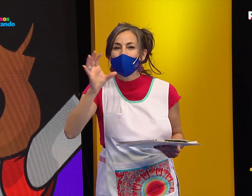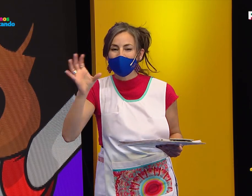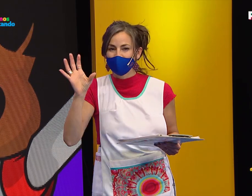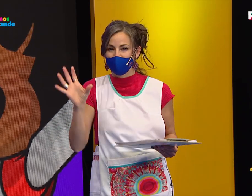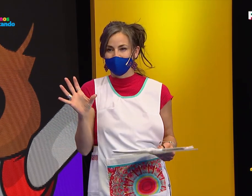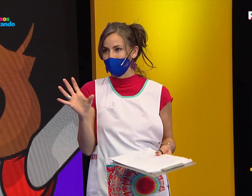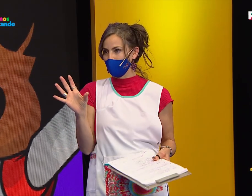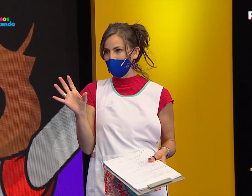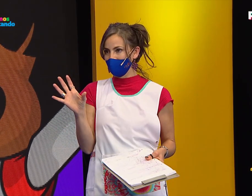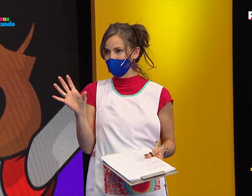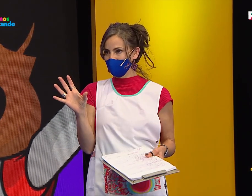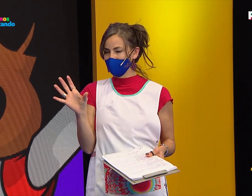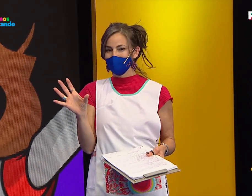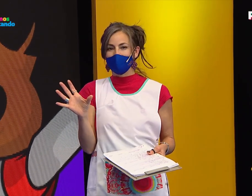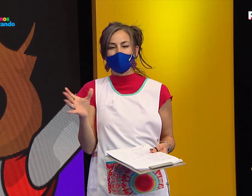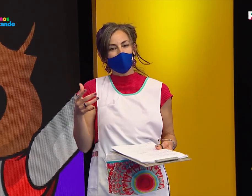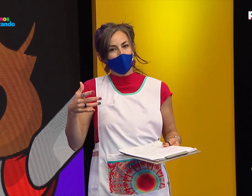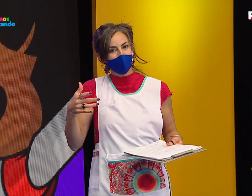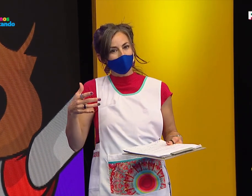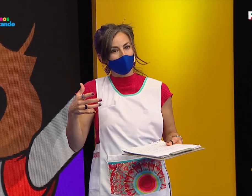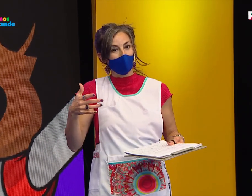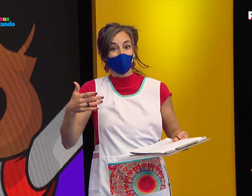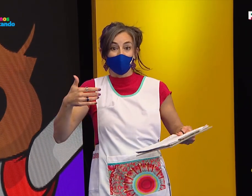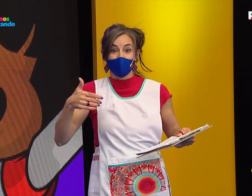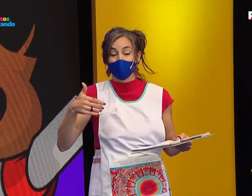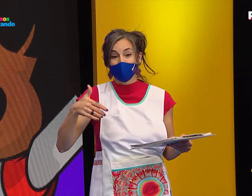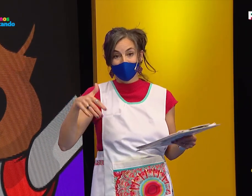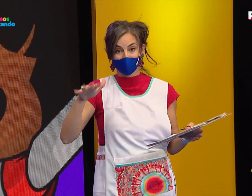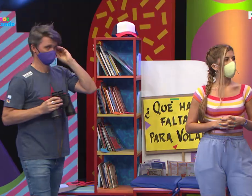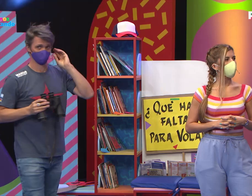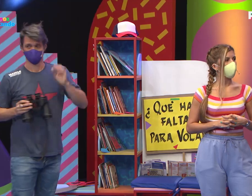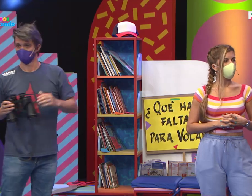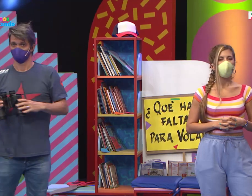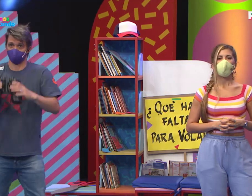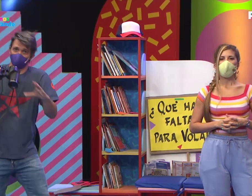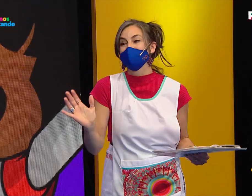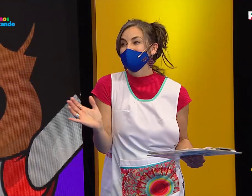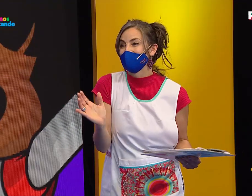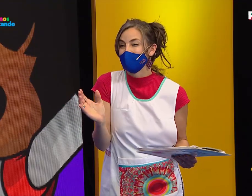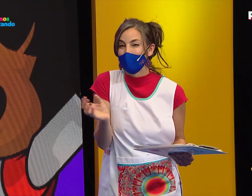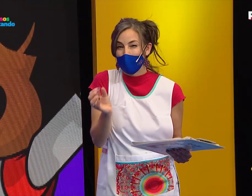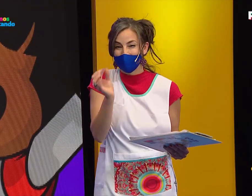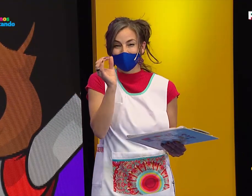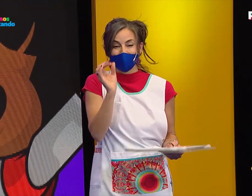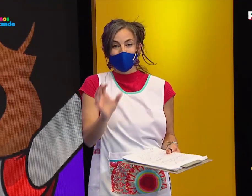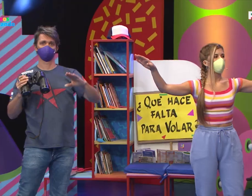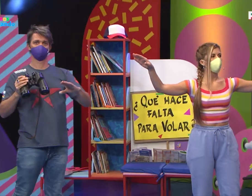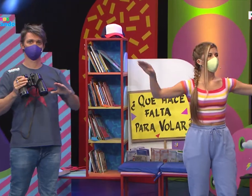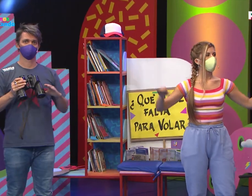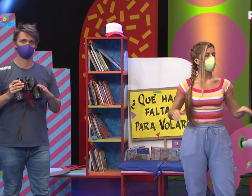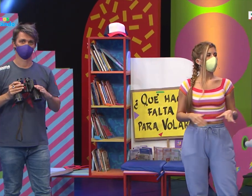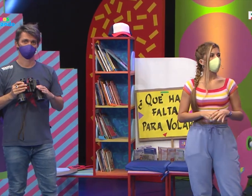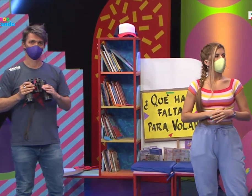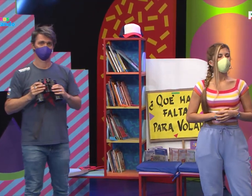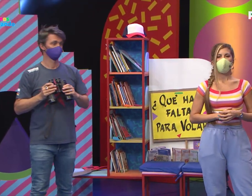tres momentos que tiene el vuelo, ¿no? El primer momento que es cuando despegan, ¿no? No sé si se dieron cuenta que es